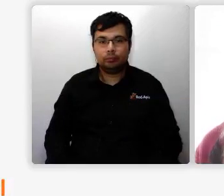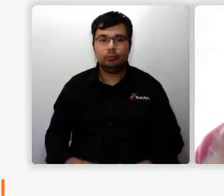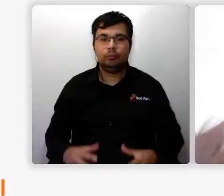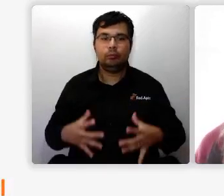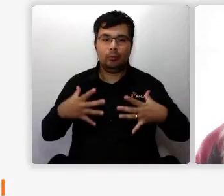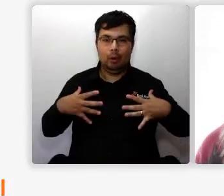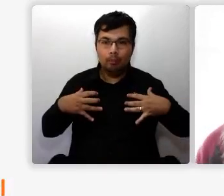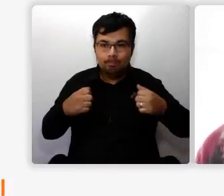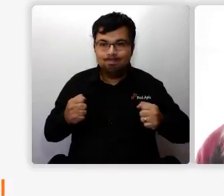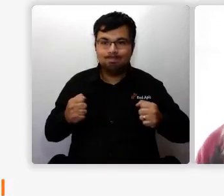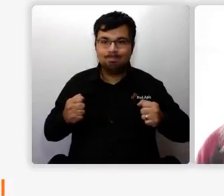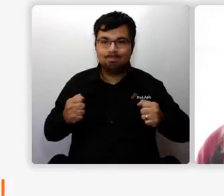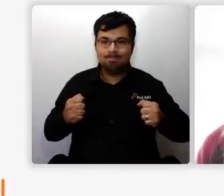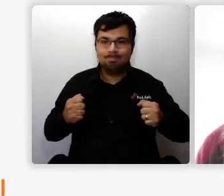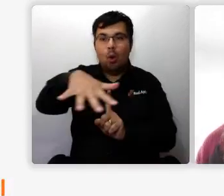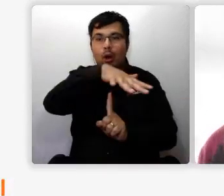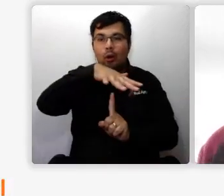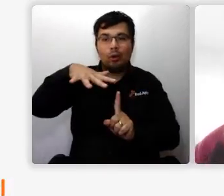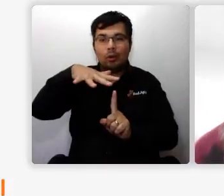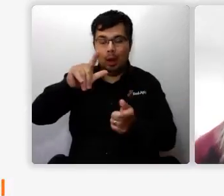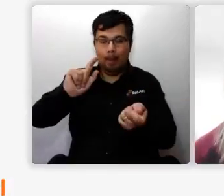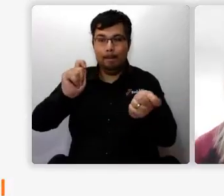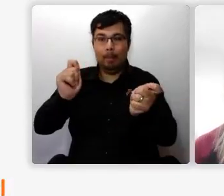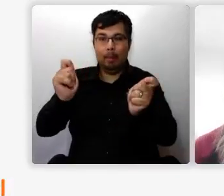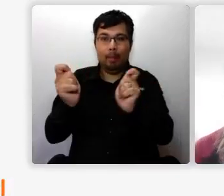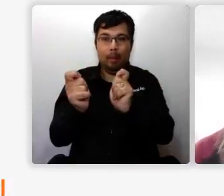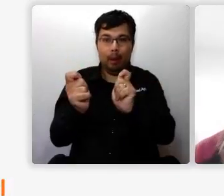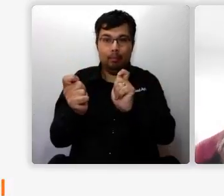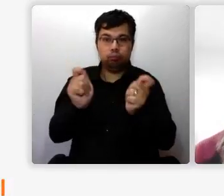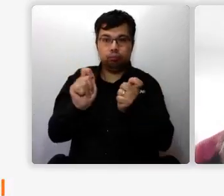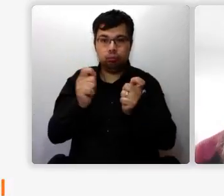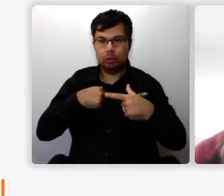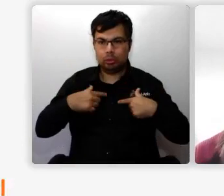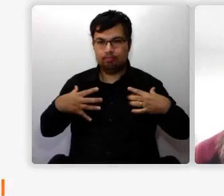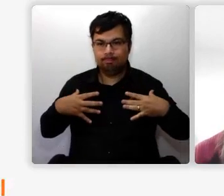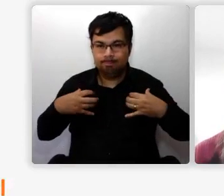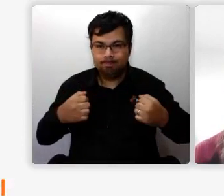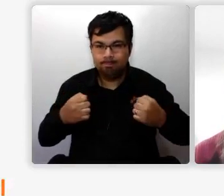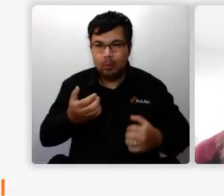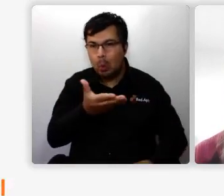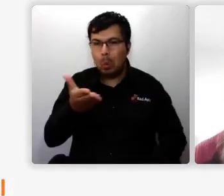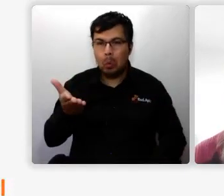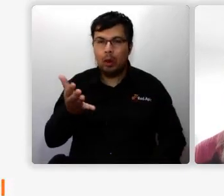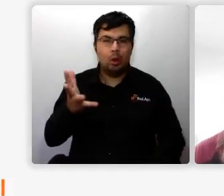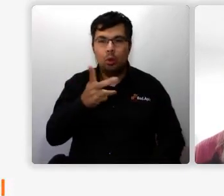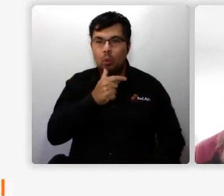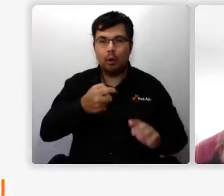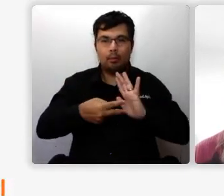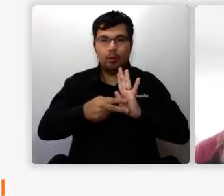las condiciones cambiantes que van teniendo. Así que en este sentido no van a tener ustedes ningún problema, ¿ok?